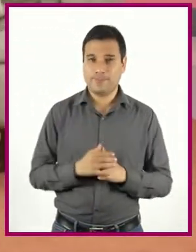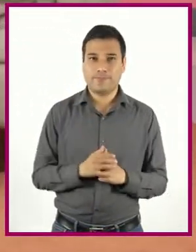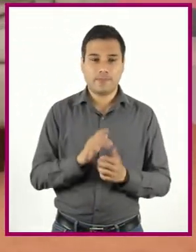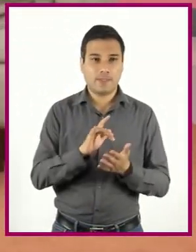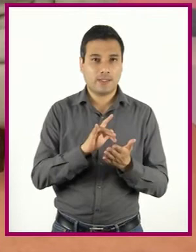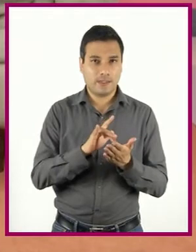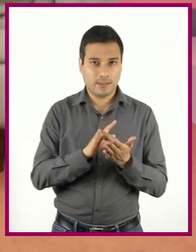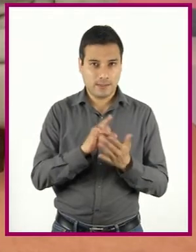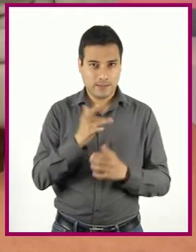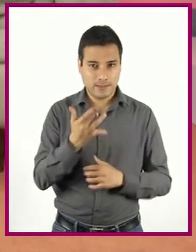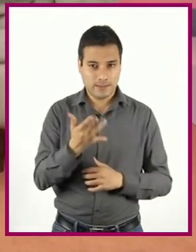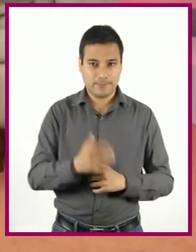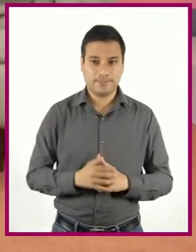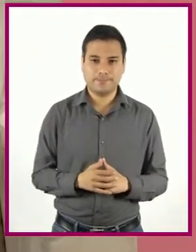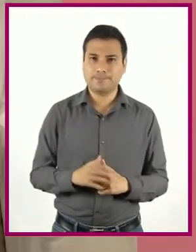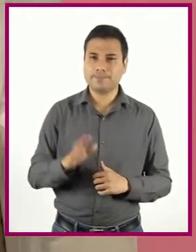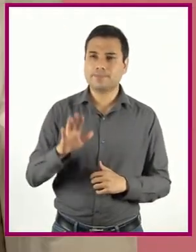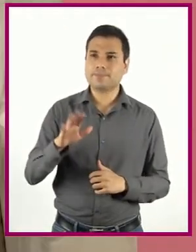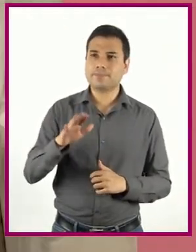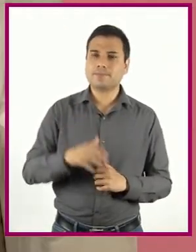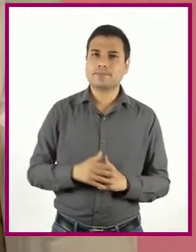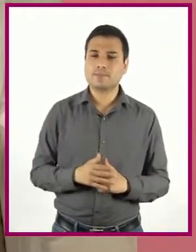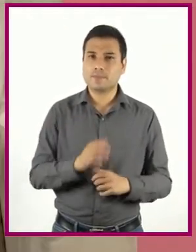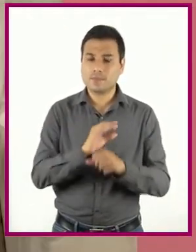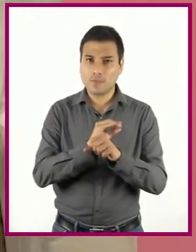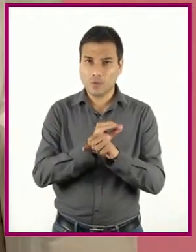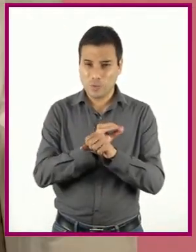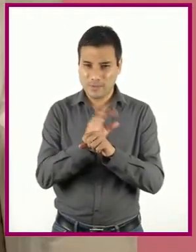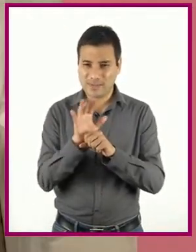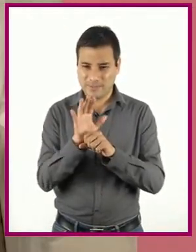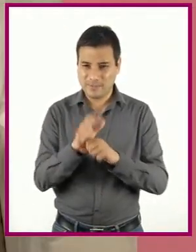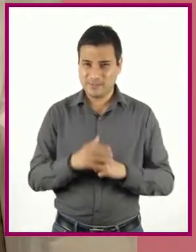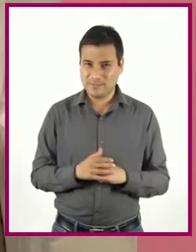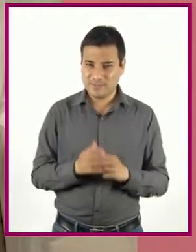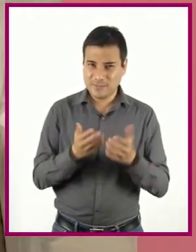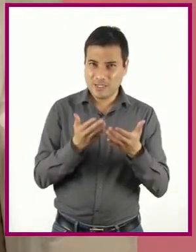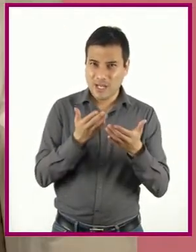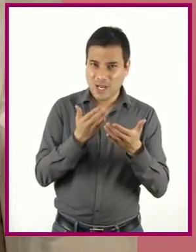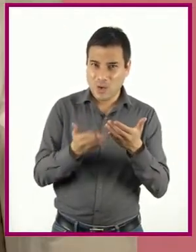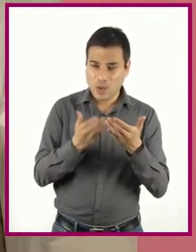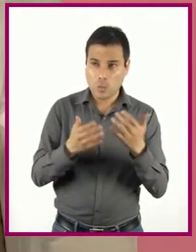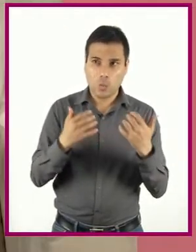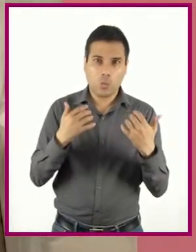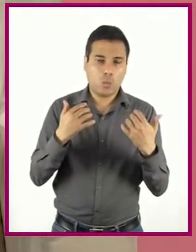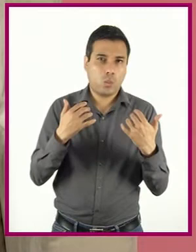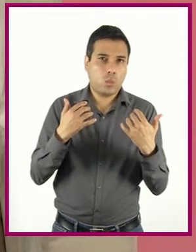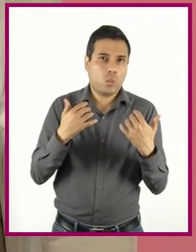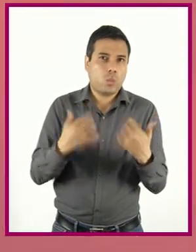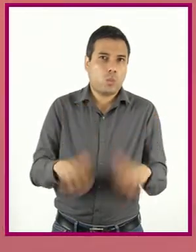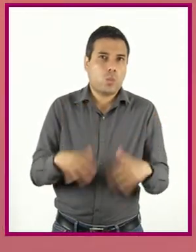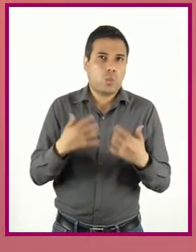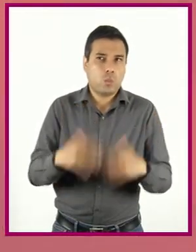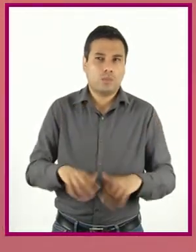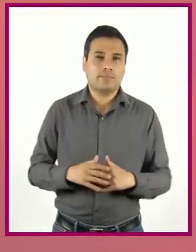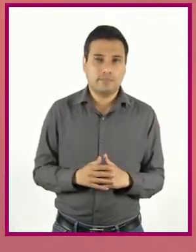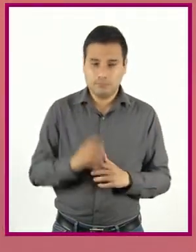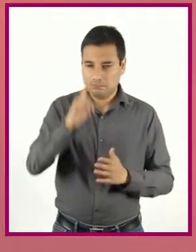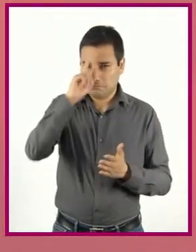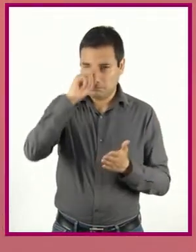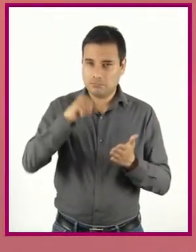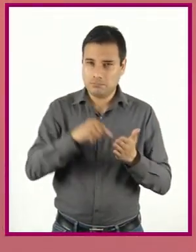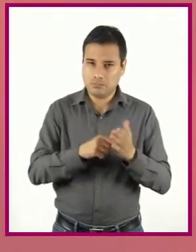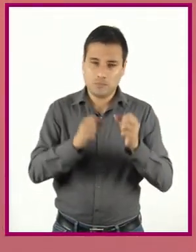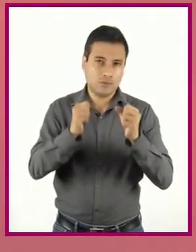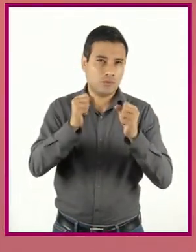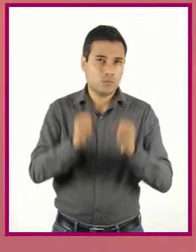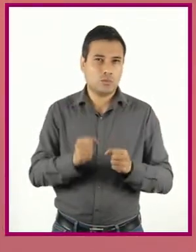Muchas gracias. Doctora, la pandemia COVID-19 es ahora un referente histórico que seguramente implicará un cambio en